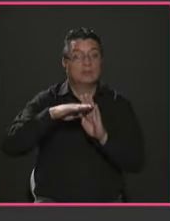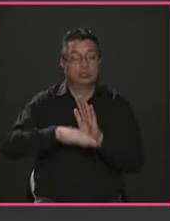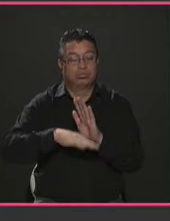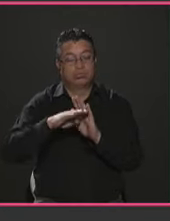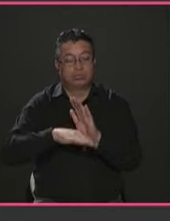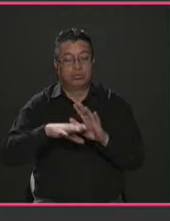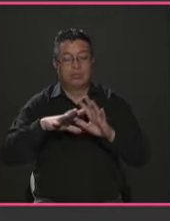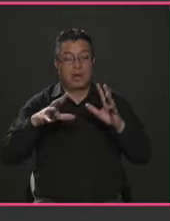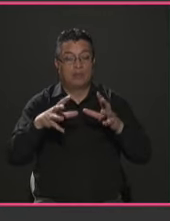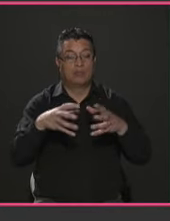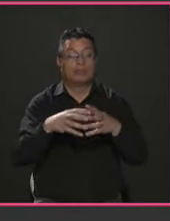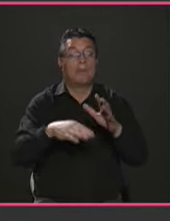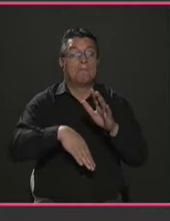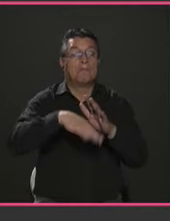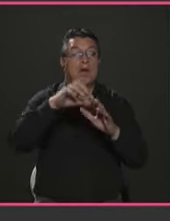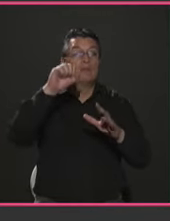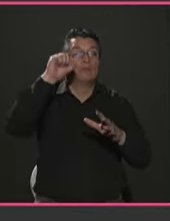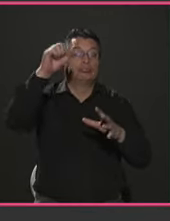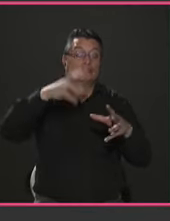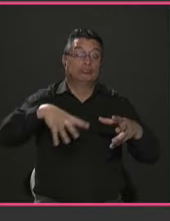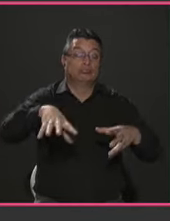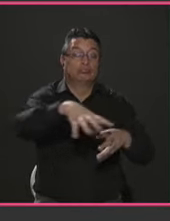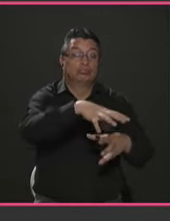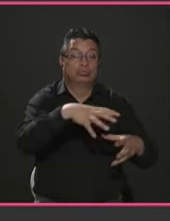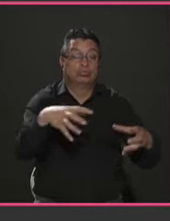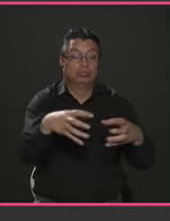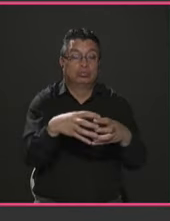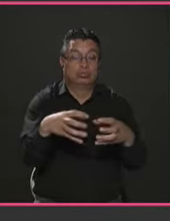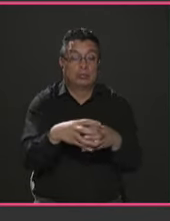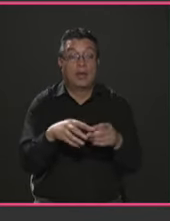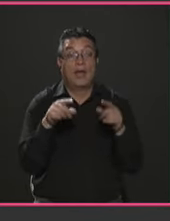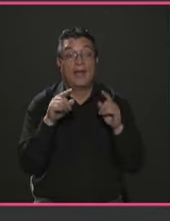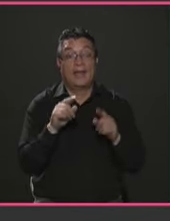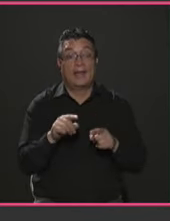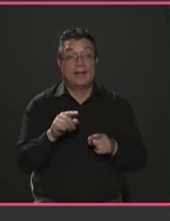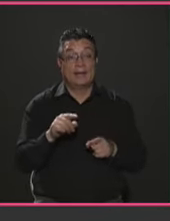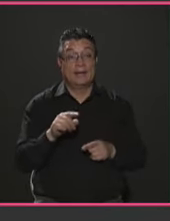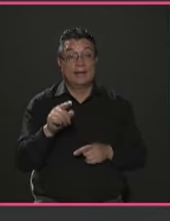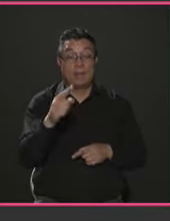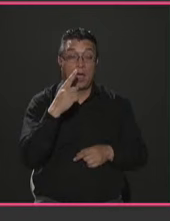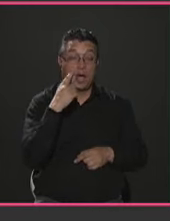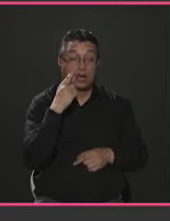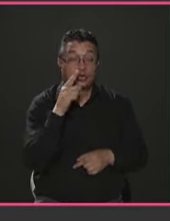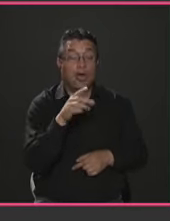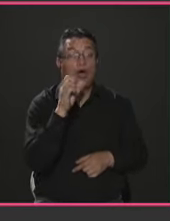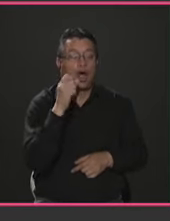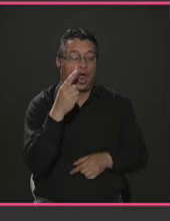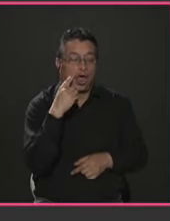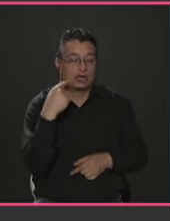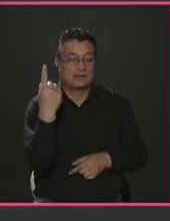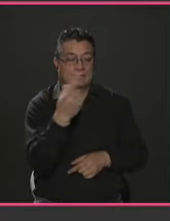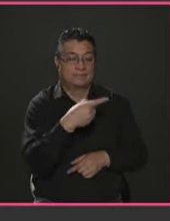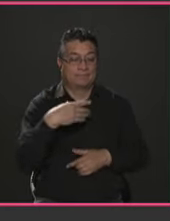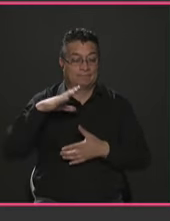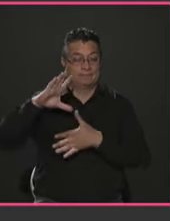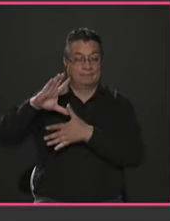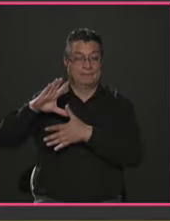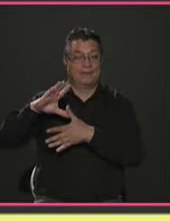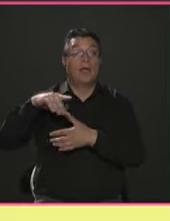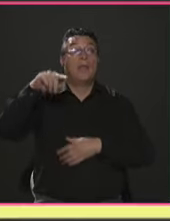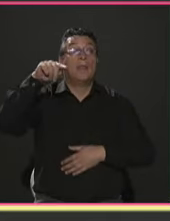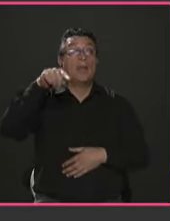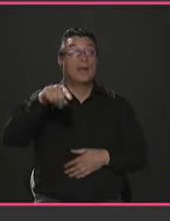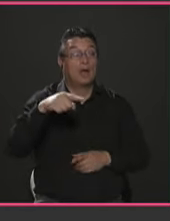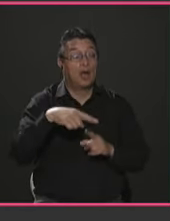enorme concentración y para concentración conocemos la región y del otro lado es una